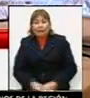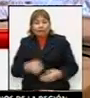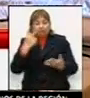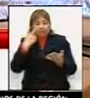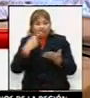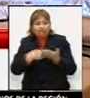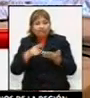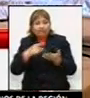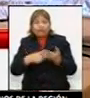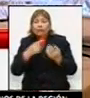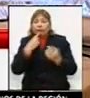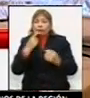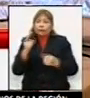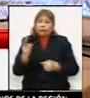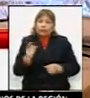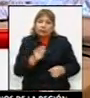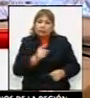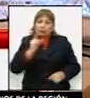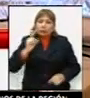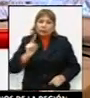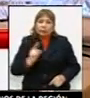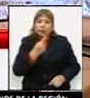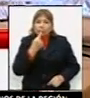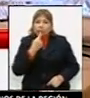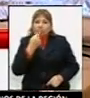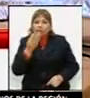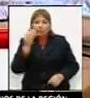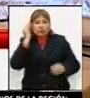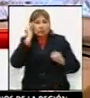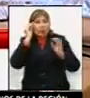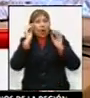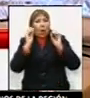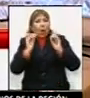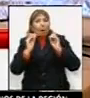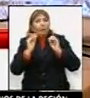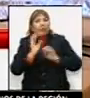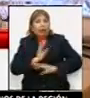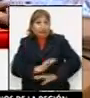supervisa debería ser en primera instancia la que emita una opinión.